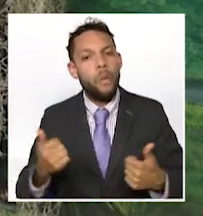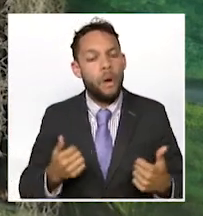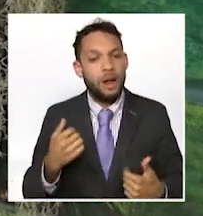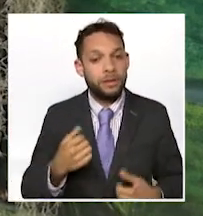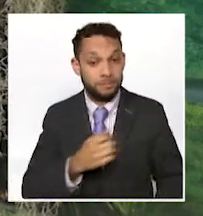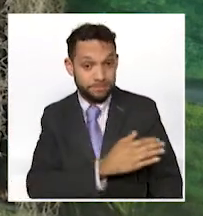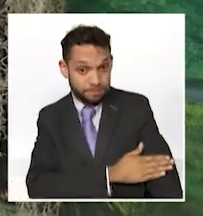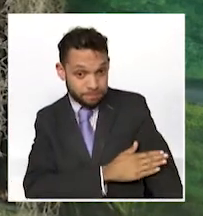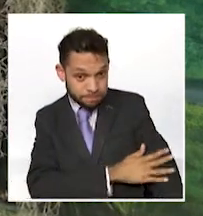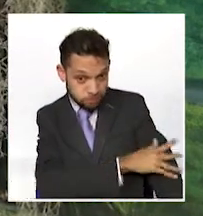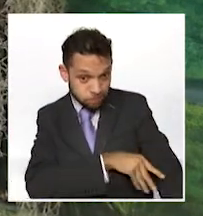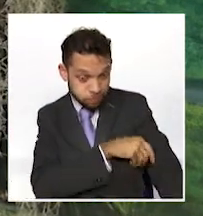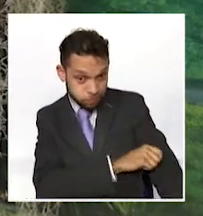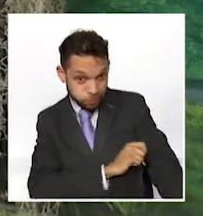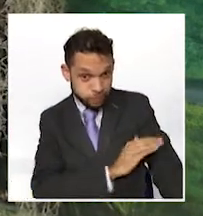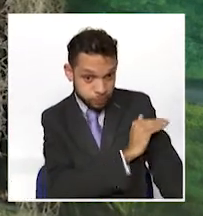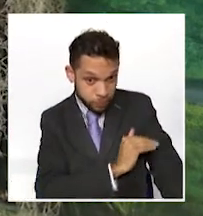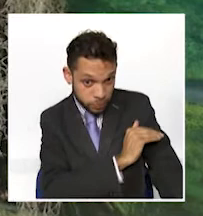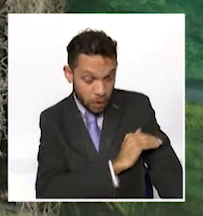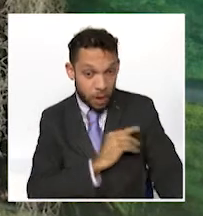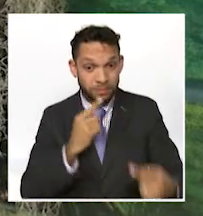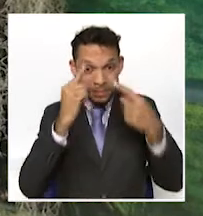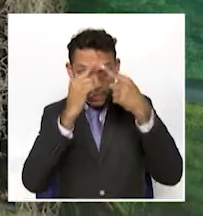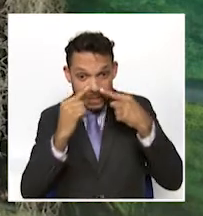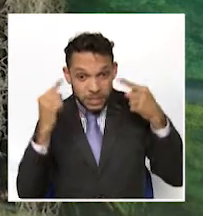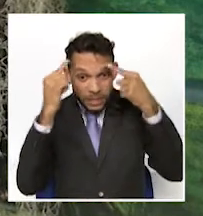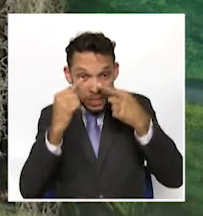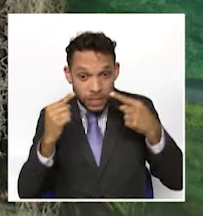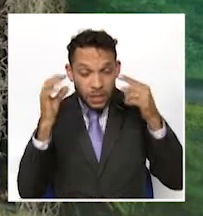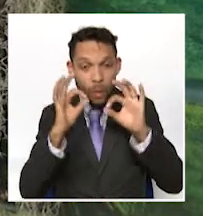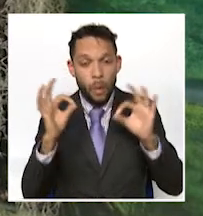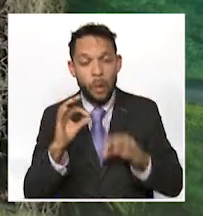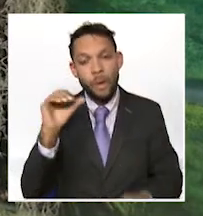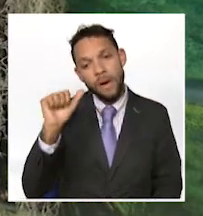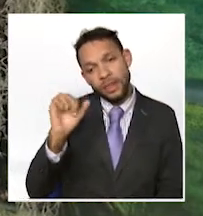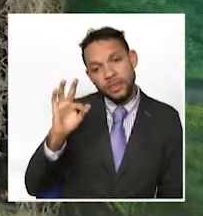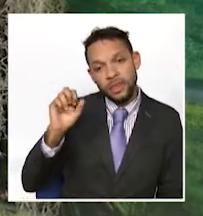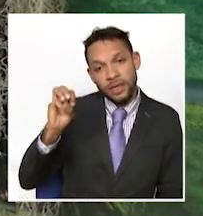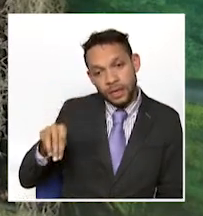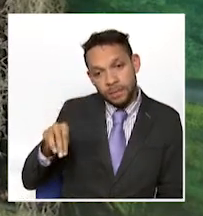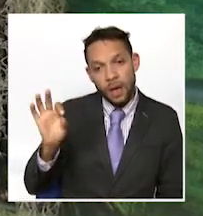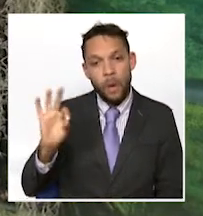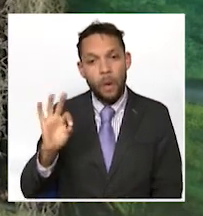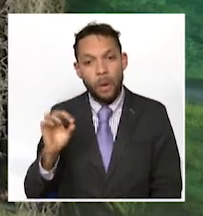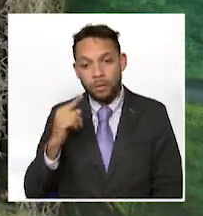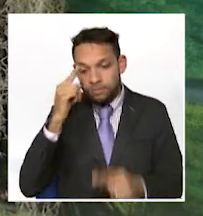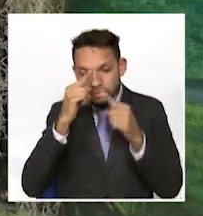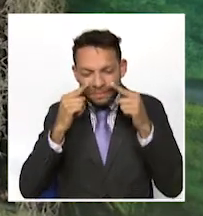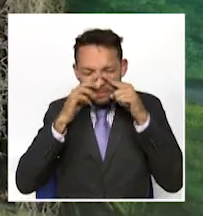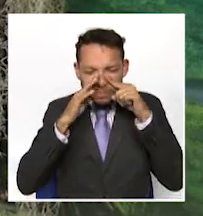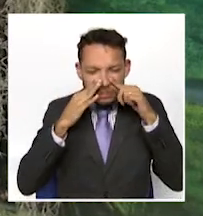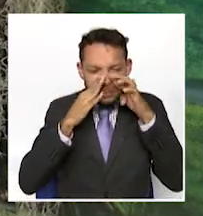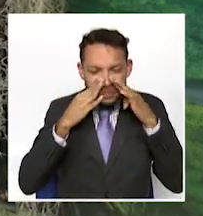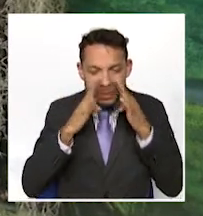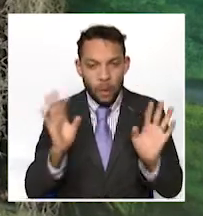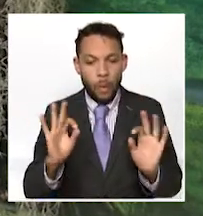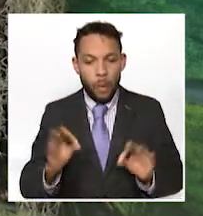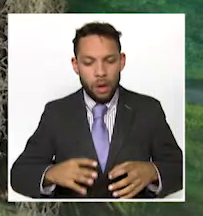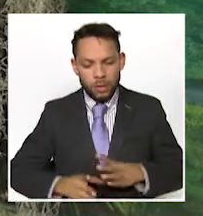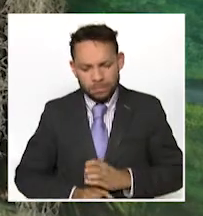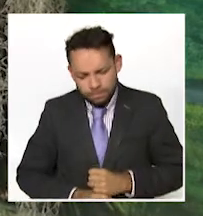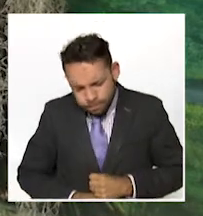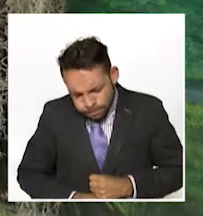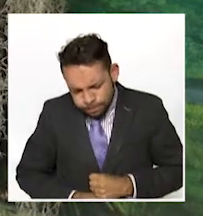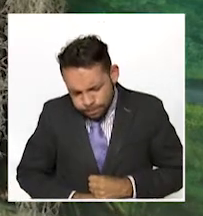¿El de la sinusitis? ¿El de los problemas de los ojos? ¿El de la ATM? ¿El de la sinusitis? ¿El de el estreñimiento? ¿El de